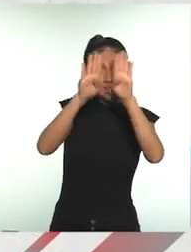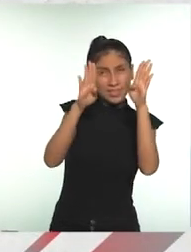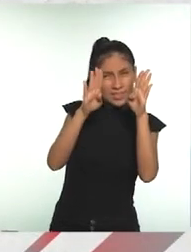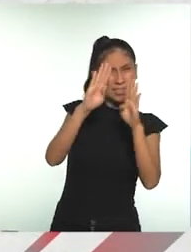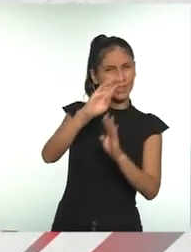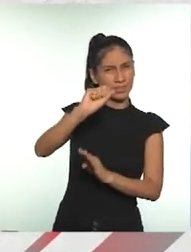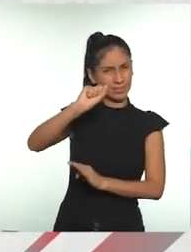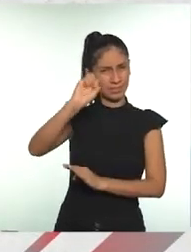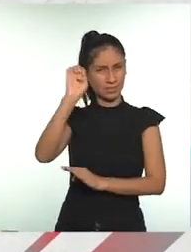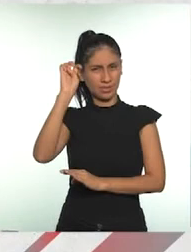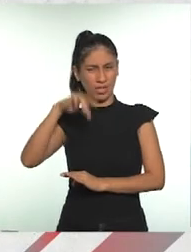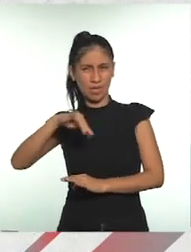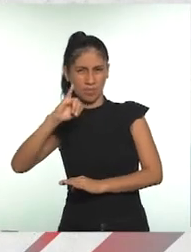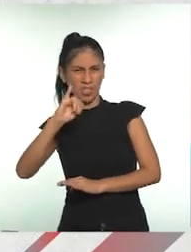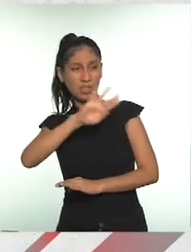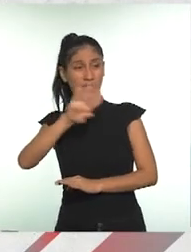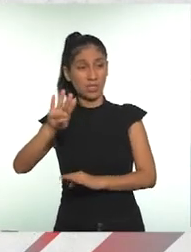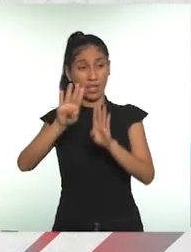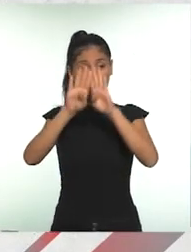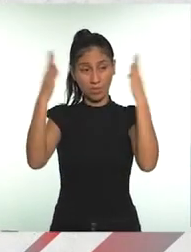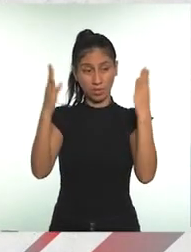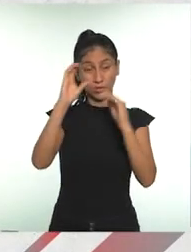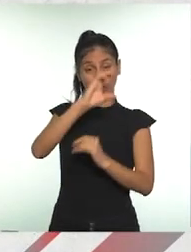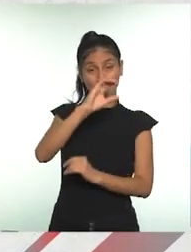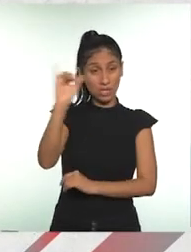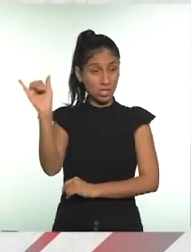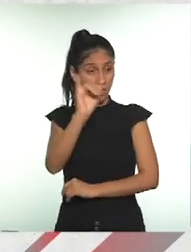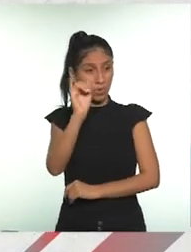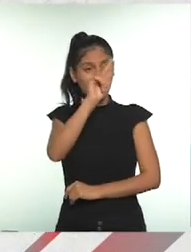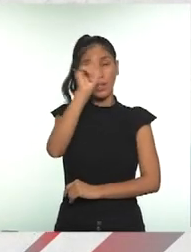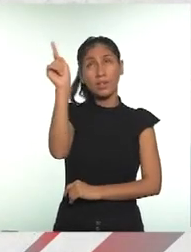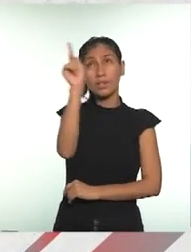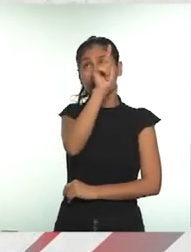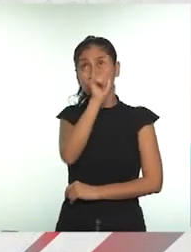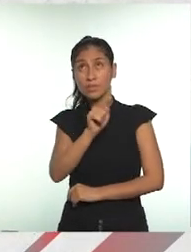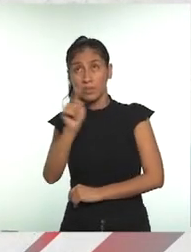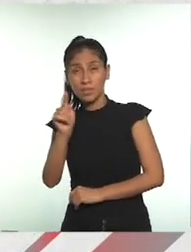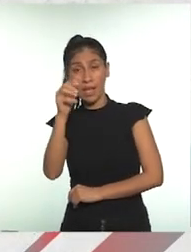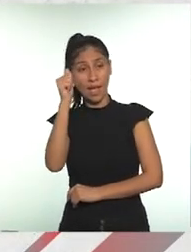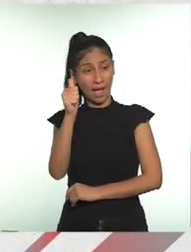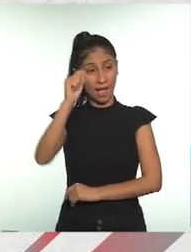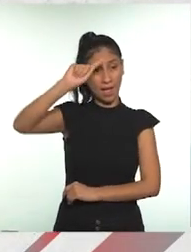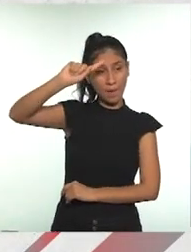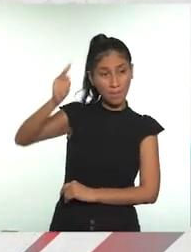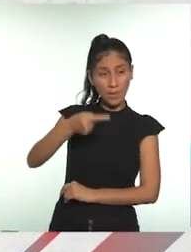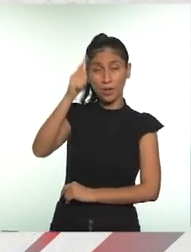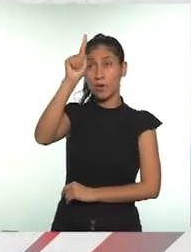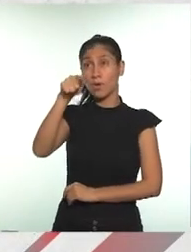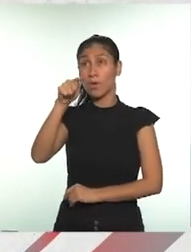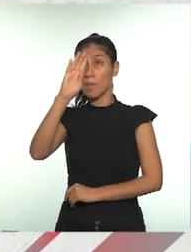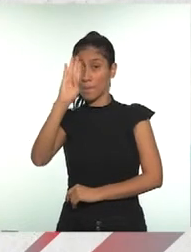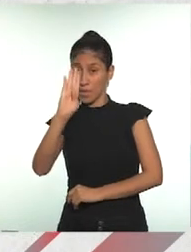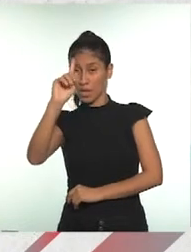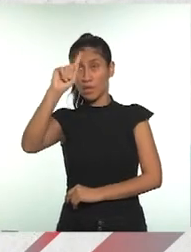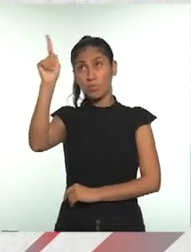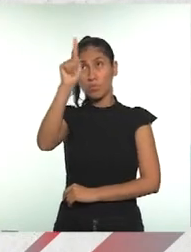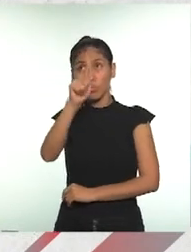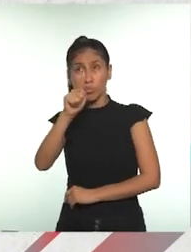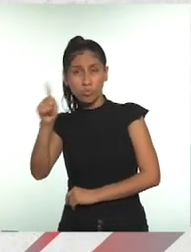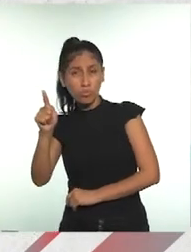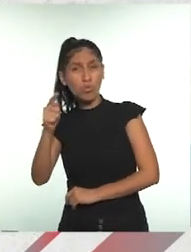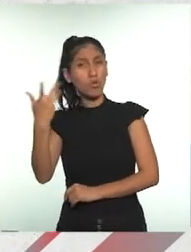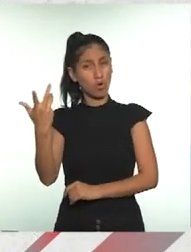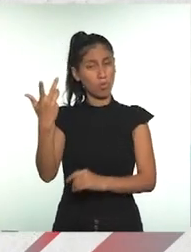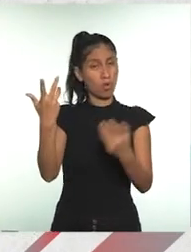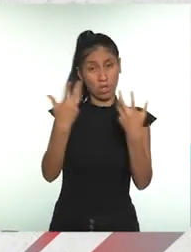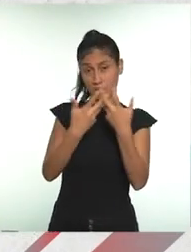semiabiertos. Se tiene el intervalo C, semiabierto por la derecha. Es igual al intervalo cerrado en A, pero es abierto en B, lo que indica